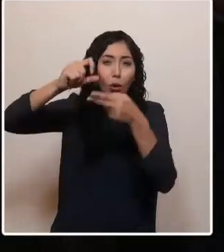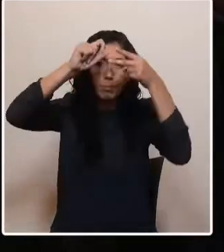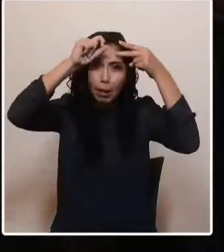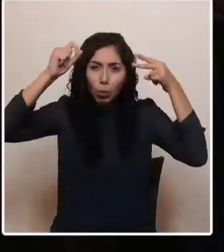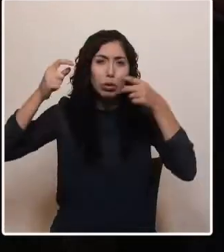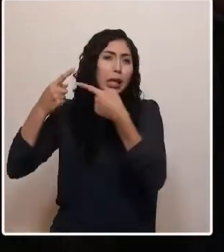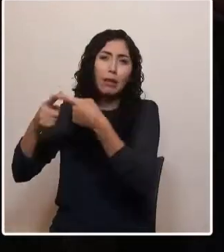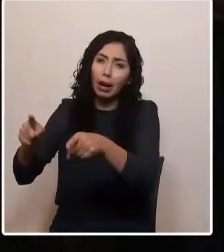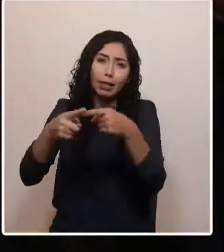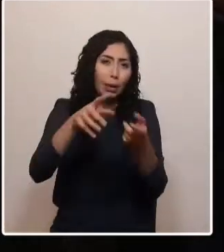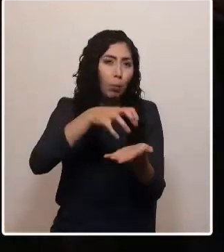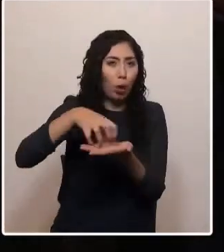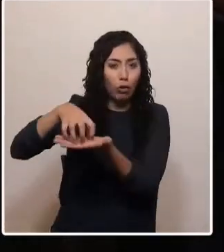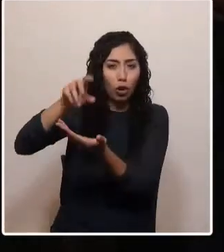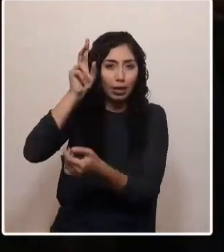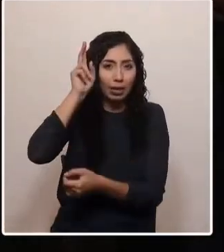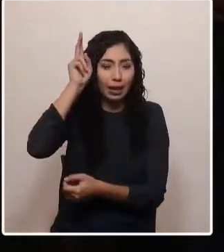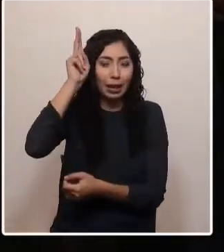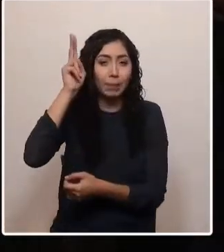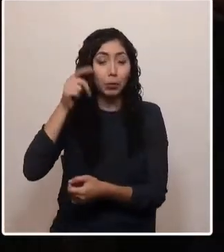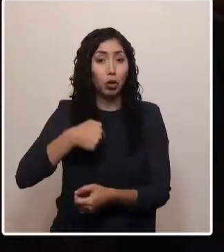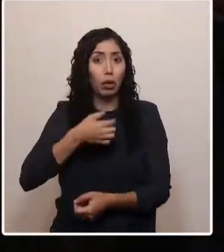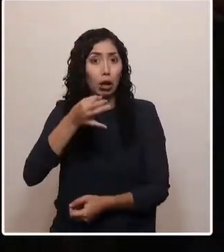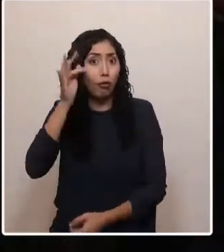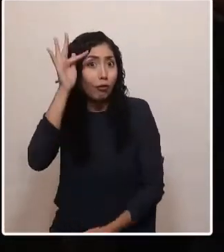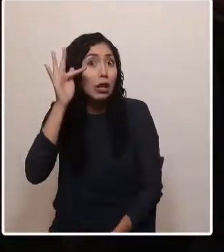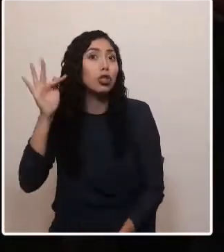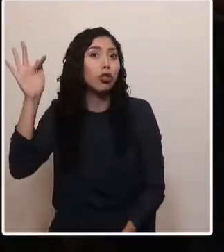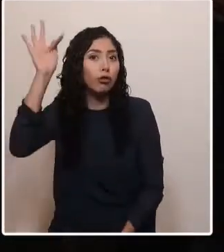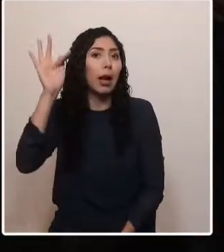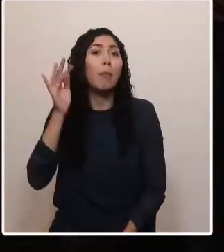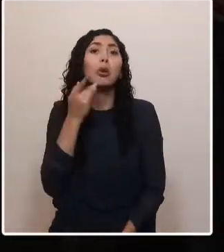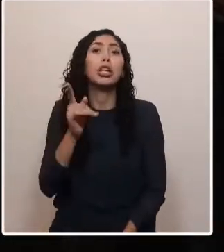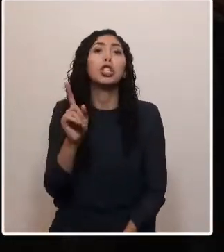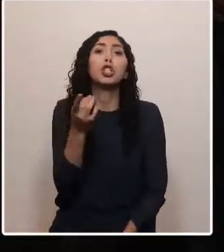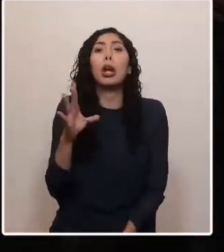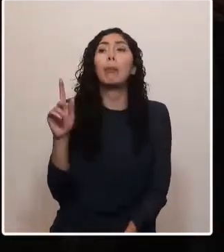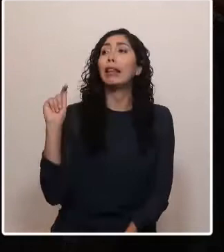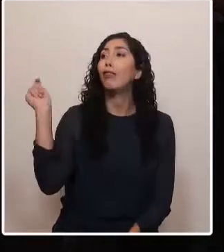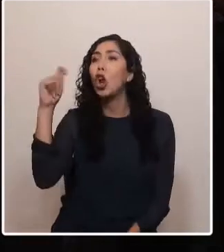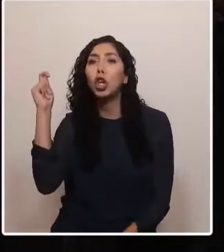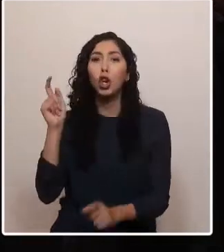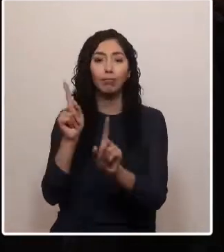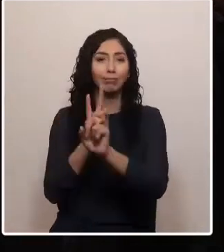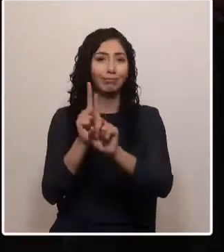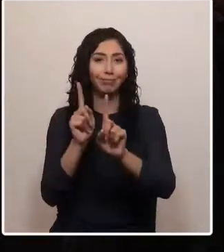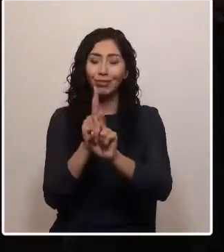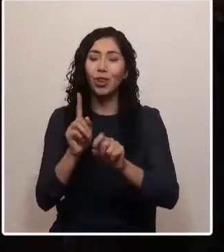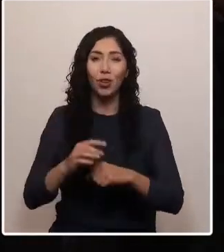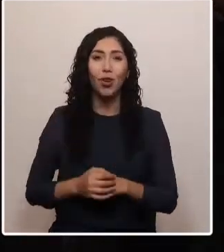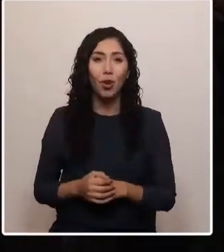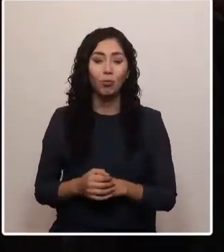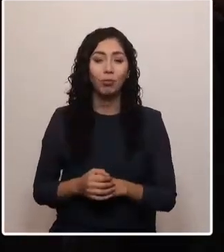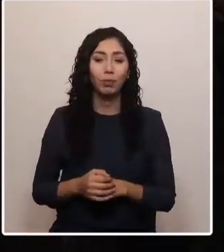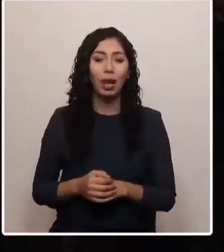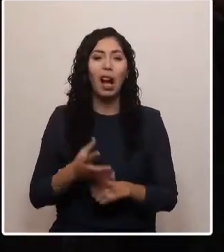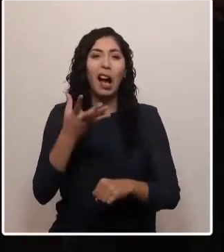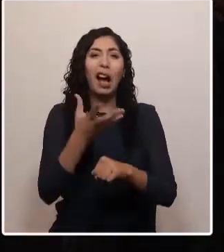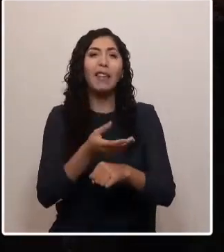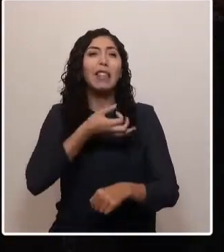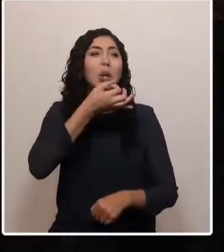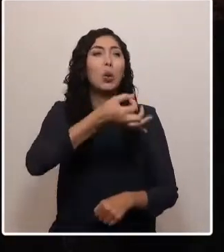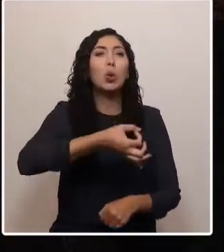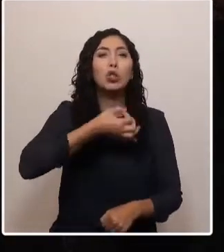Y hablo de filosofía porque no es solo folclore. Para que dejemos aquí de sostener y de reproducir discursos ignorantes y racistas